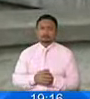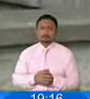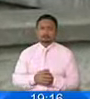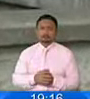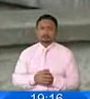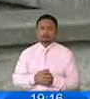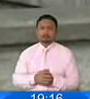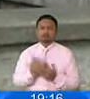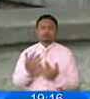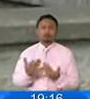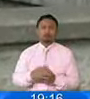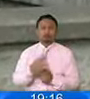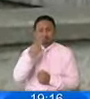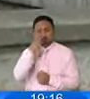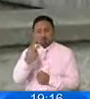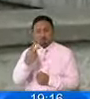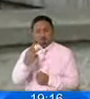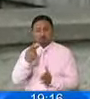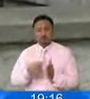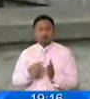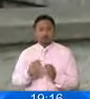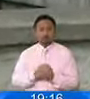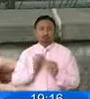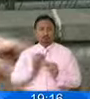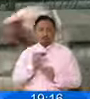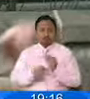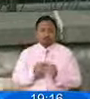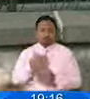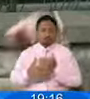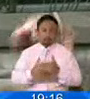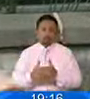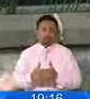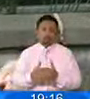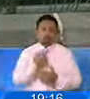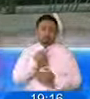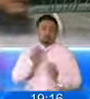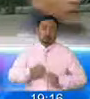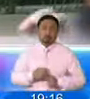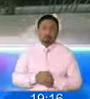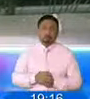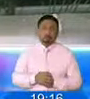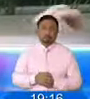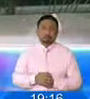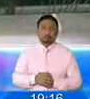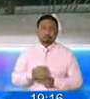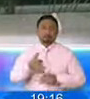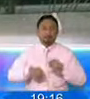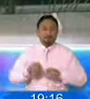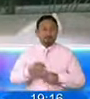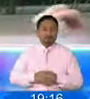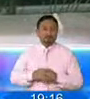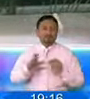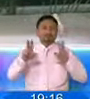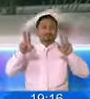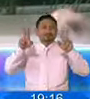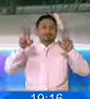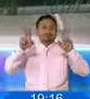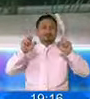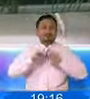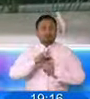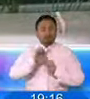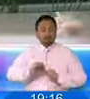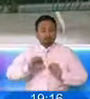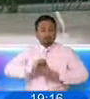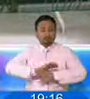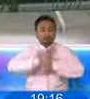mirando lo que se ha hecho y avanzando más. Pero sí creo que van a salir algunos elementos de verdad y de